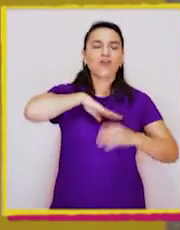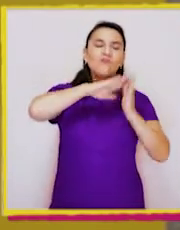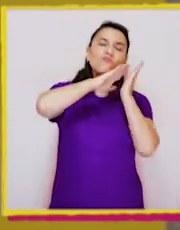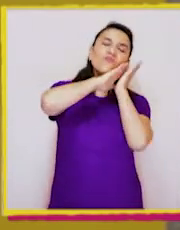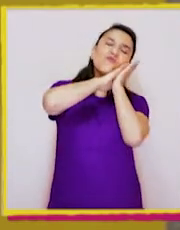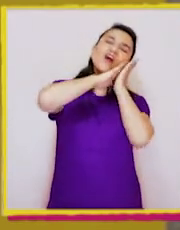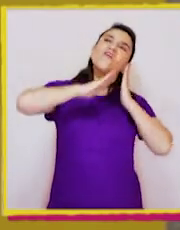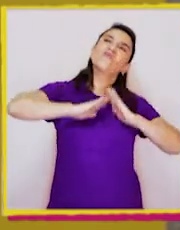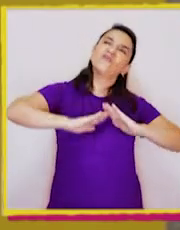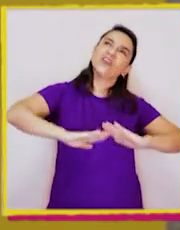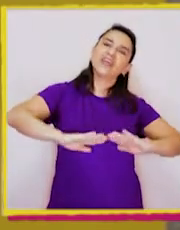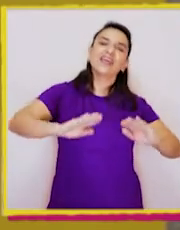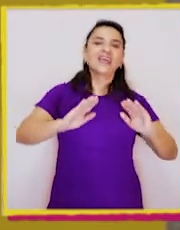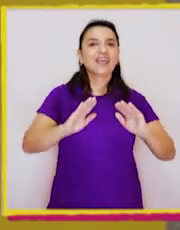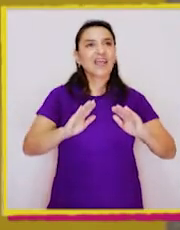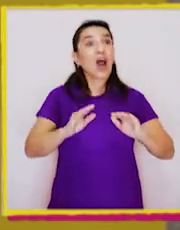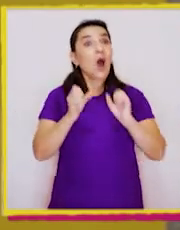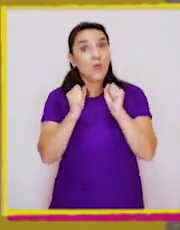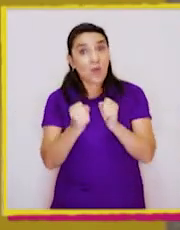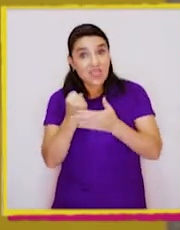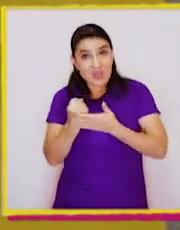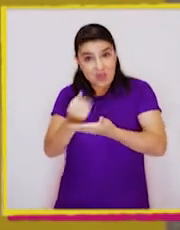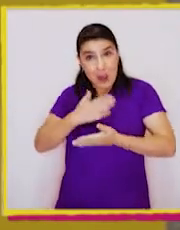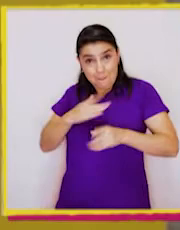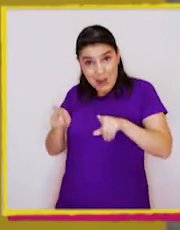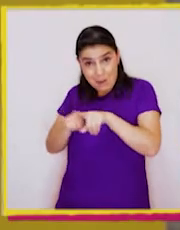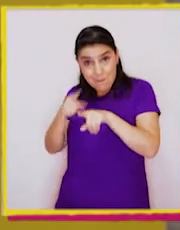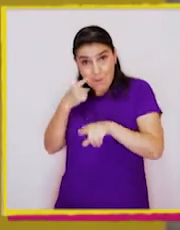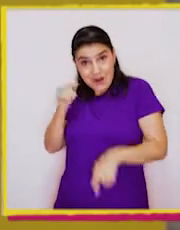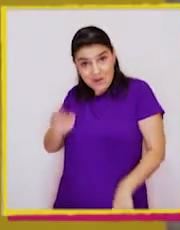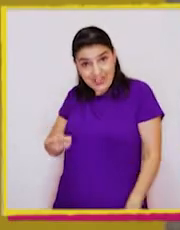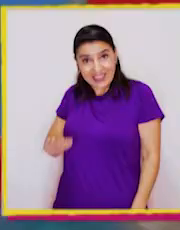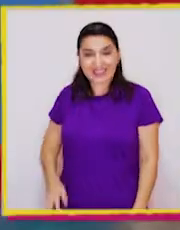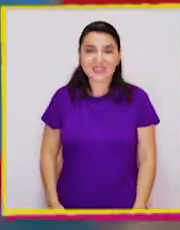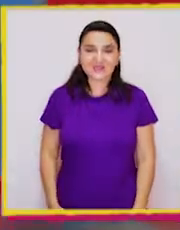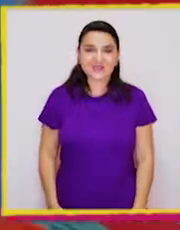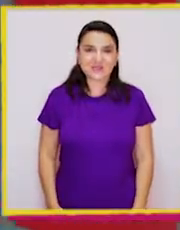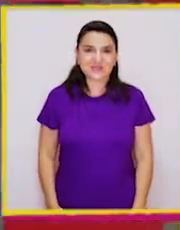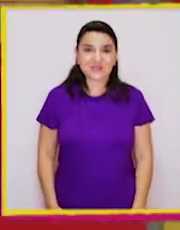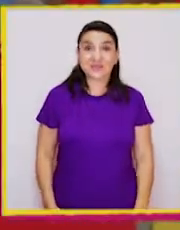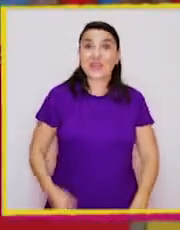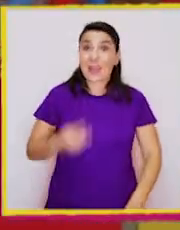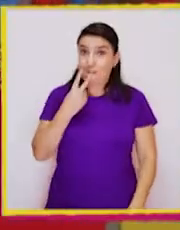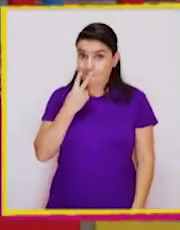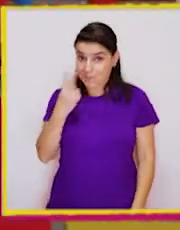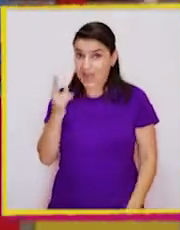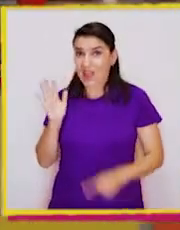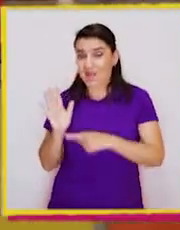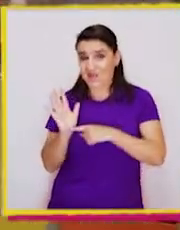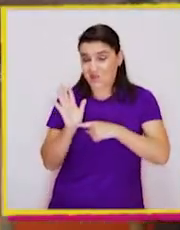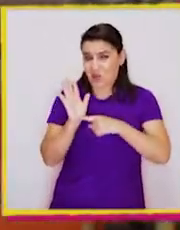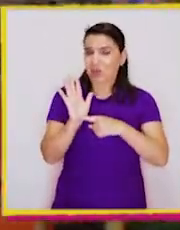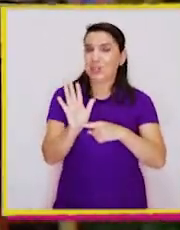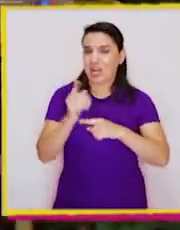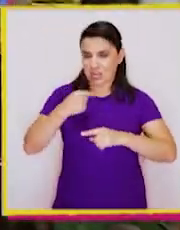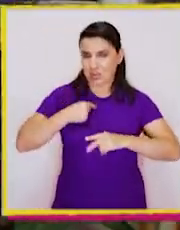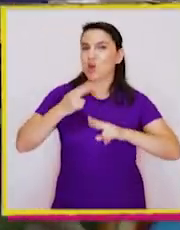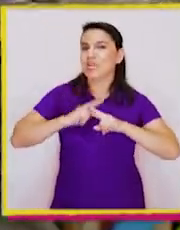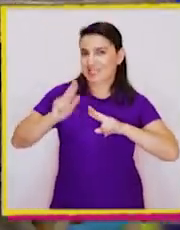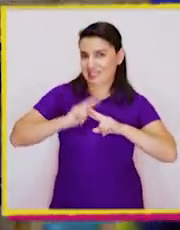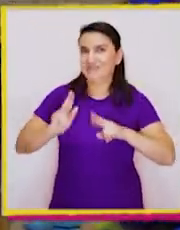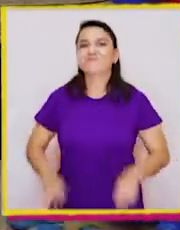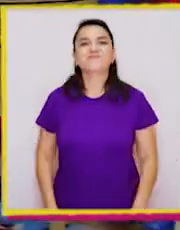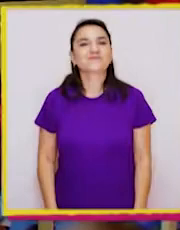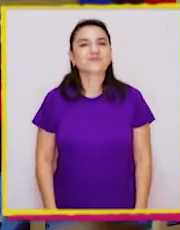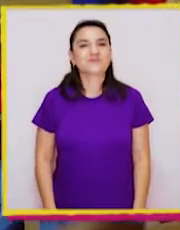bien. Creo que eso podría ayudar a mi hermano pequeño. Miren, les voy a mostrar algo que hice